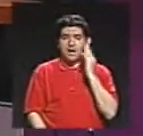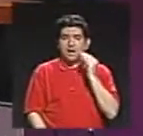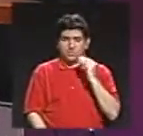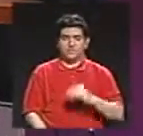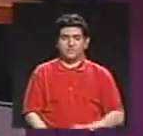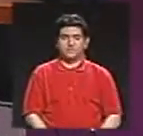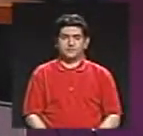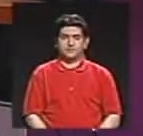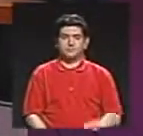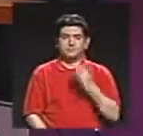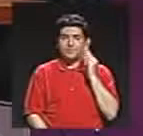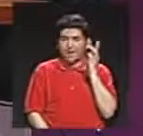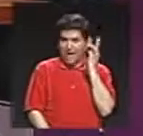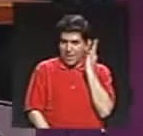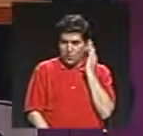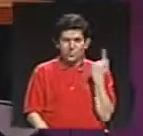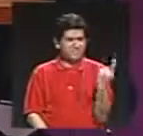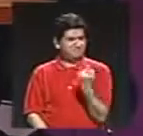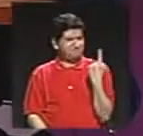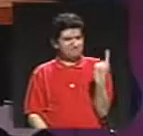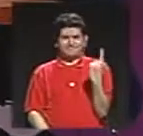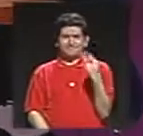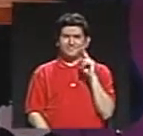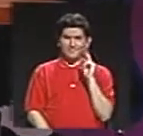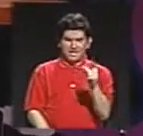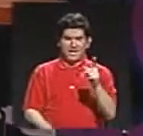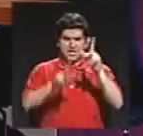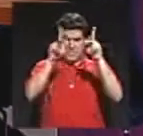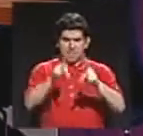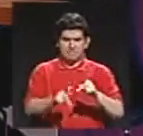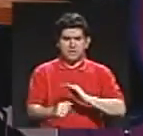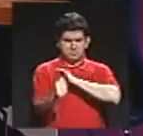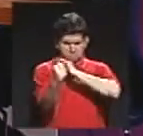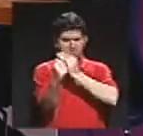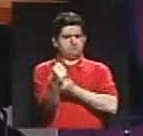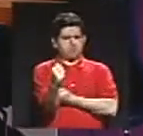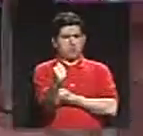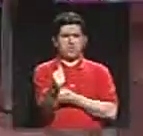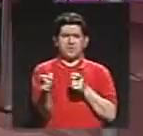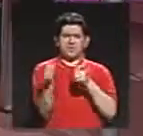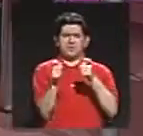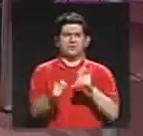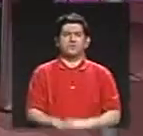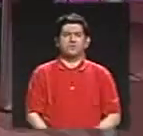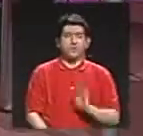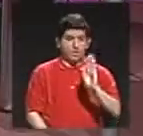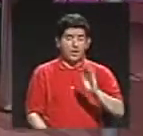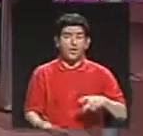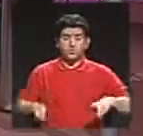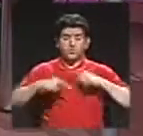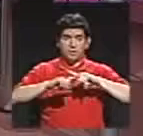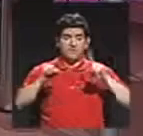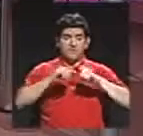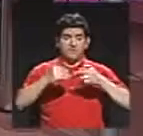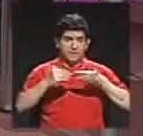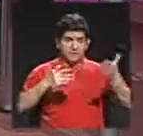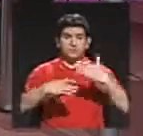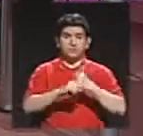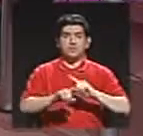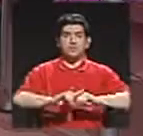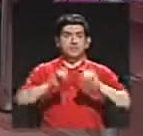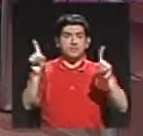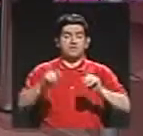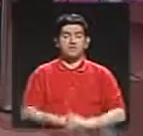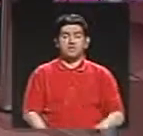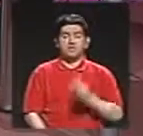Okay entonces mi abuelita siempre Además de que es una persona muy empoderada hizo muchas cosas en su vida diferentes a mujeres de de